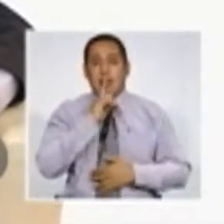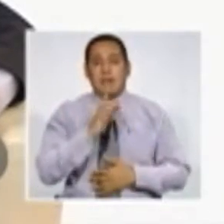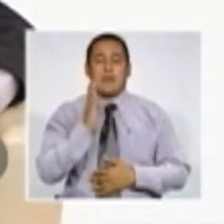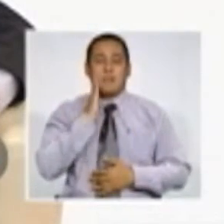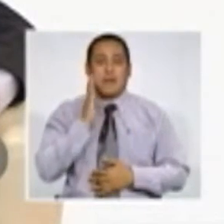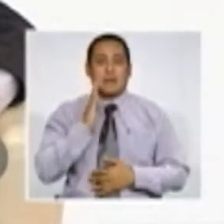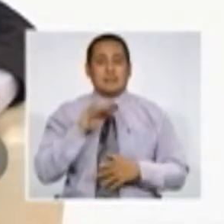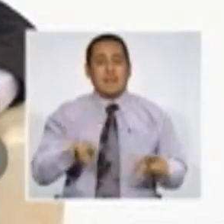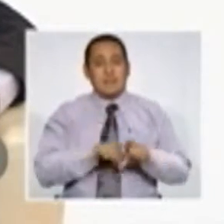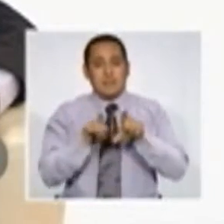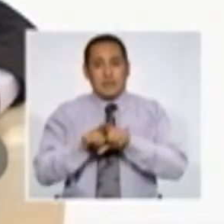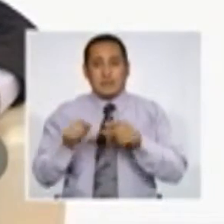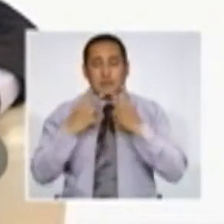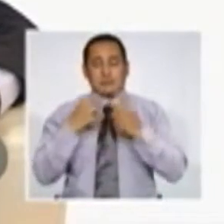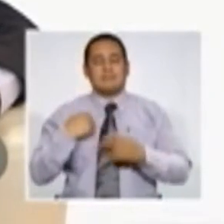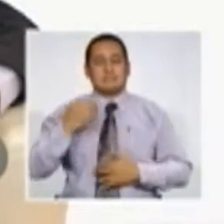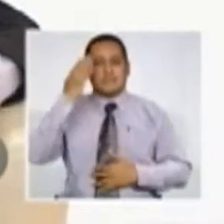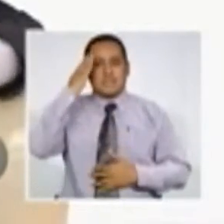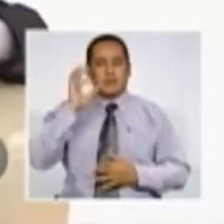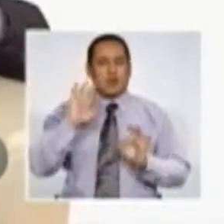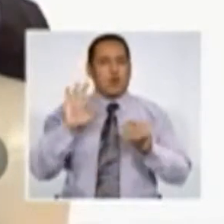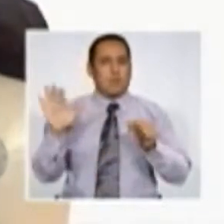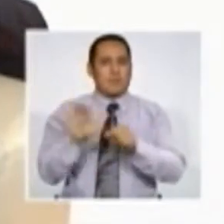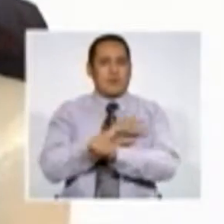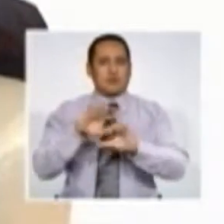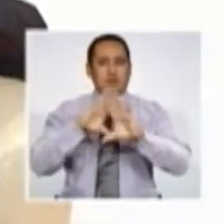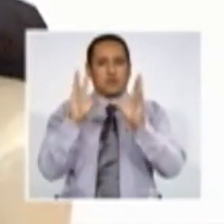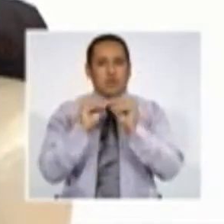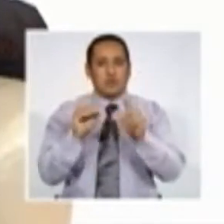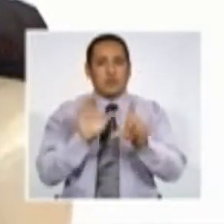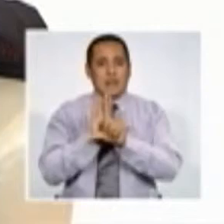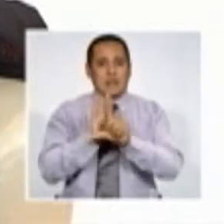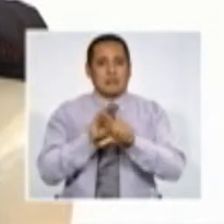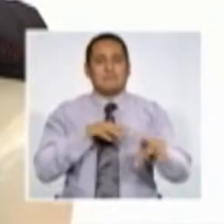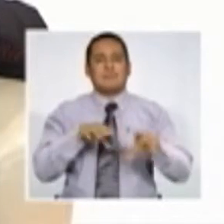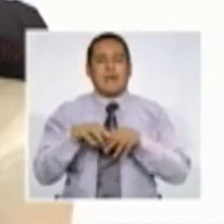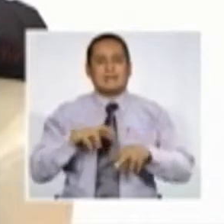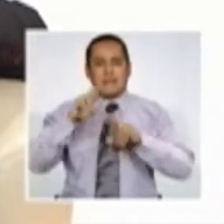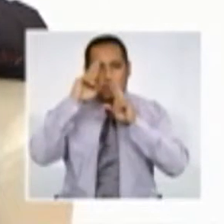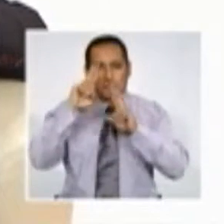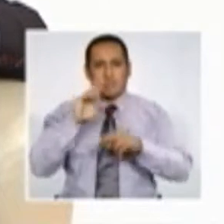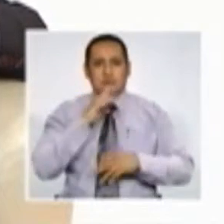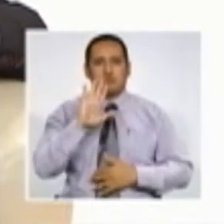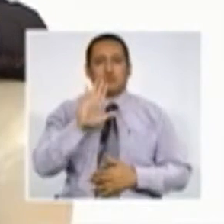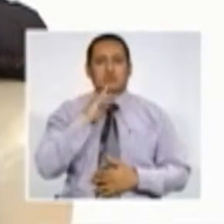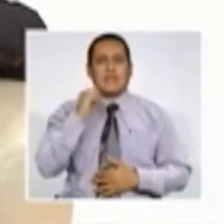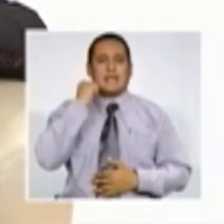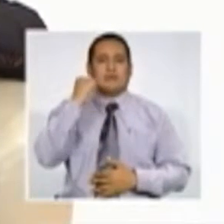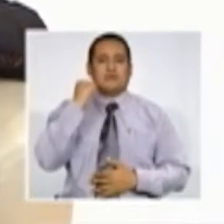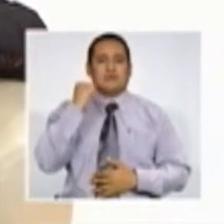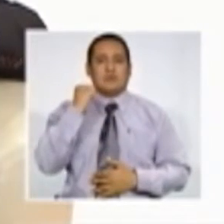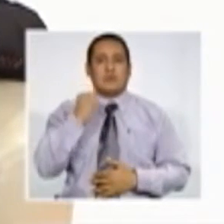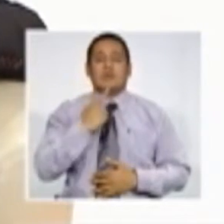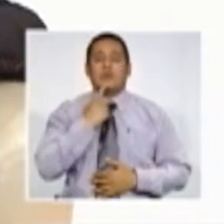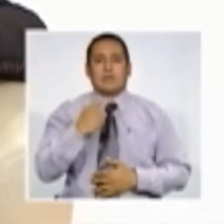padres de algún modo también con conocimiento pleno de la ley hacen respetar sus derechos. Entonces,